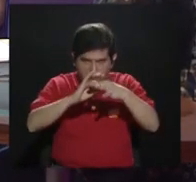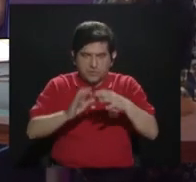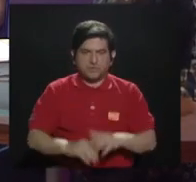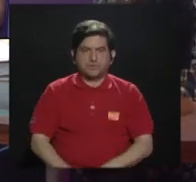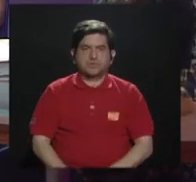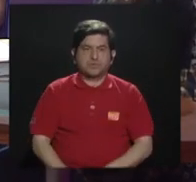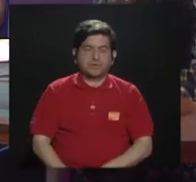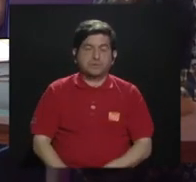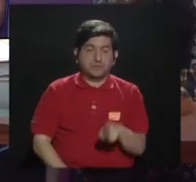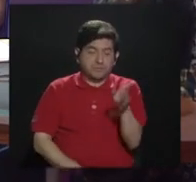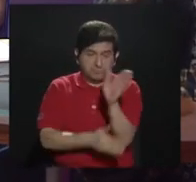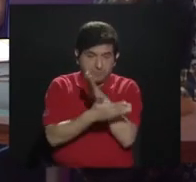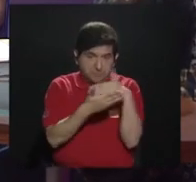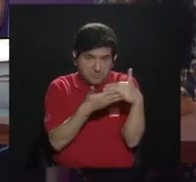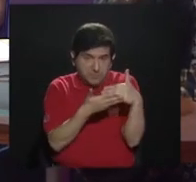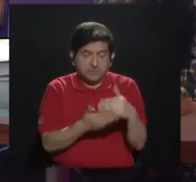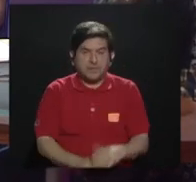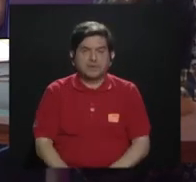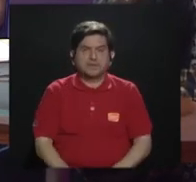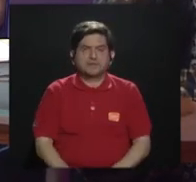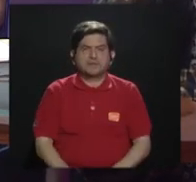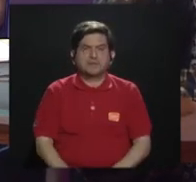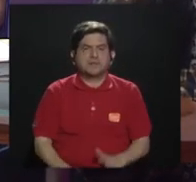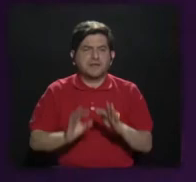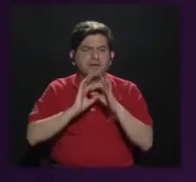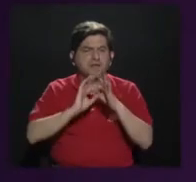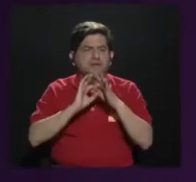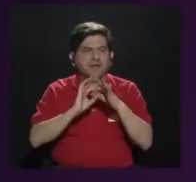en esta instancia, que fue mucho la parte de